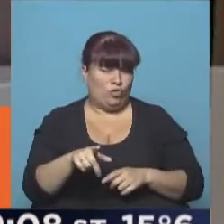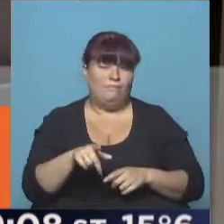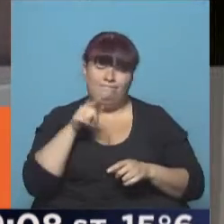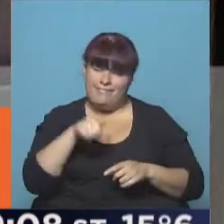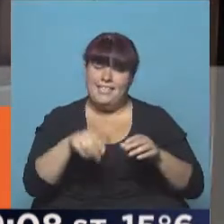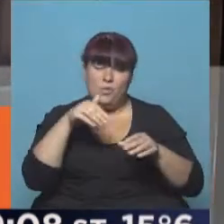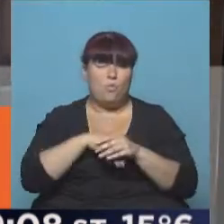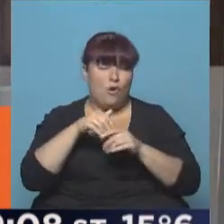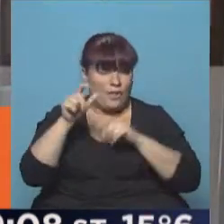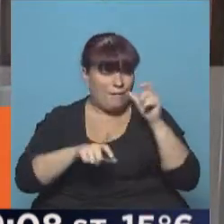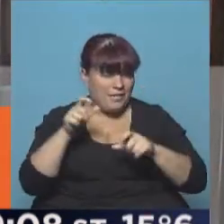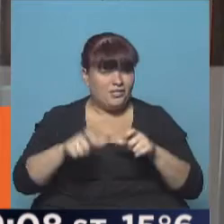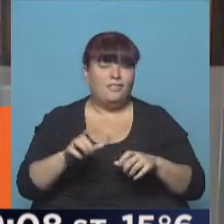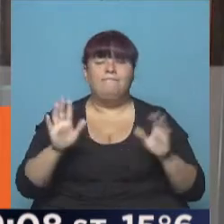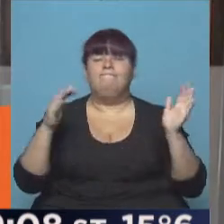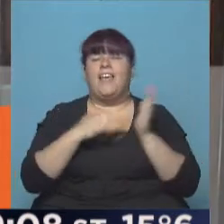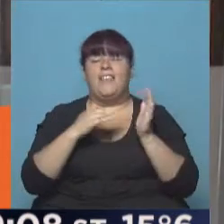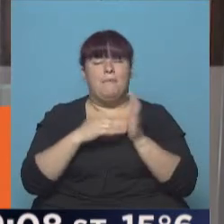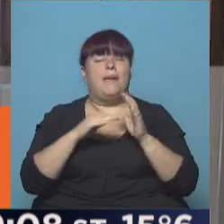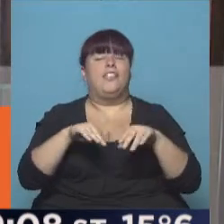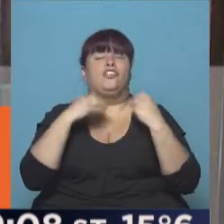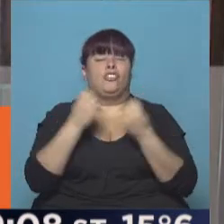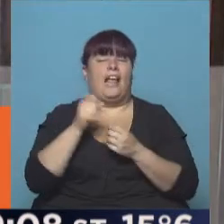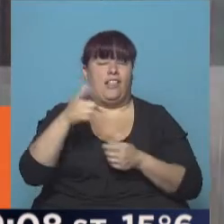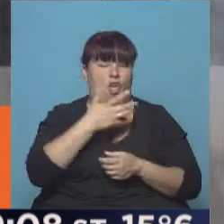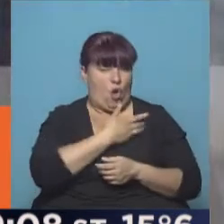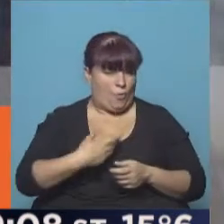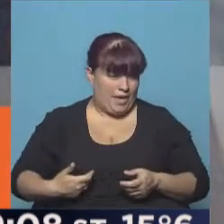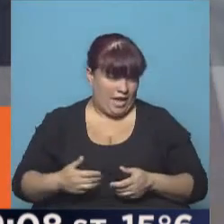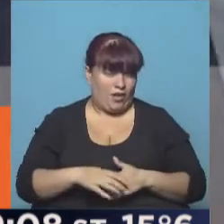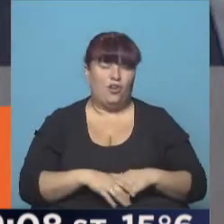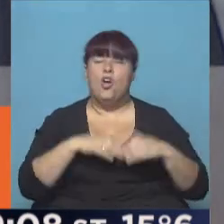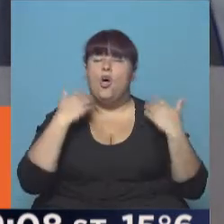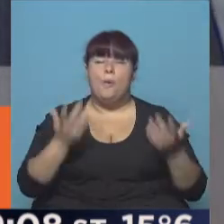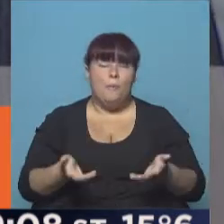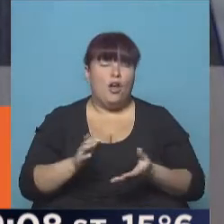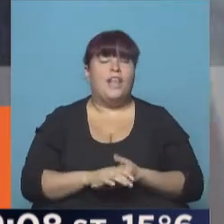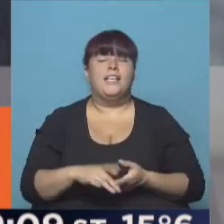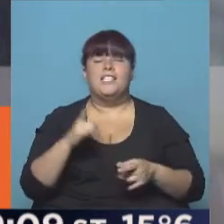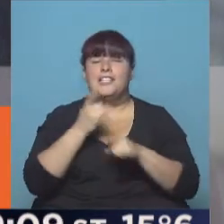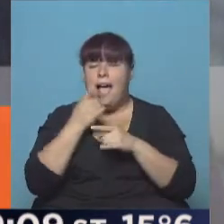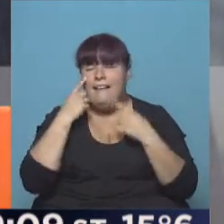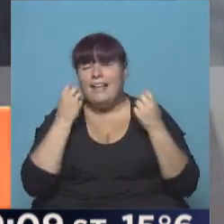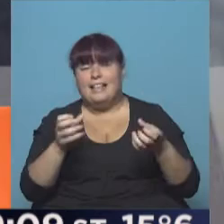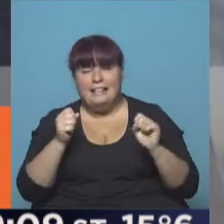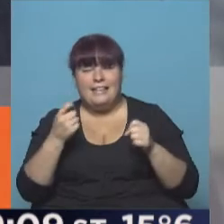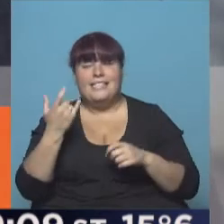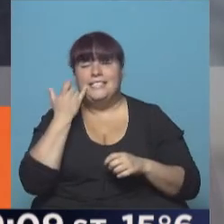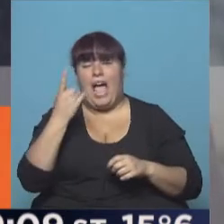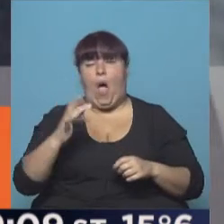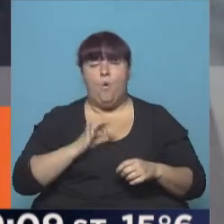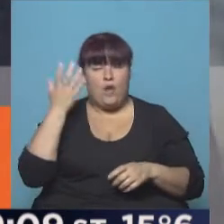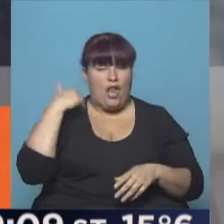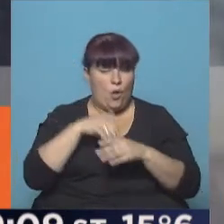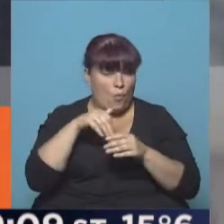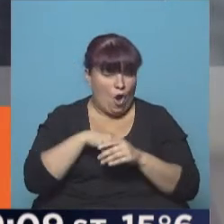un electorado que está condicionado a los resultados del gobierno. Por eso siempre mira con expectativas. A un año de la